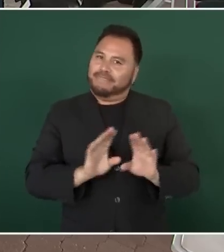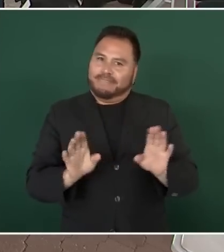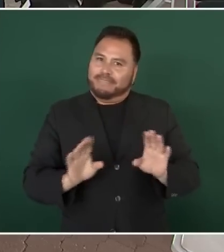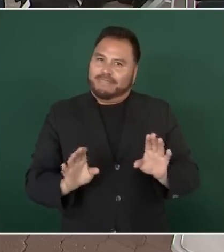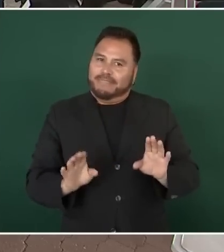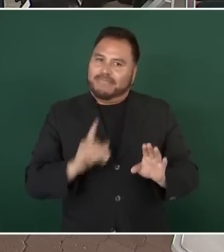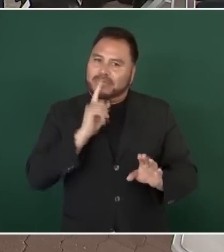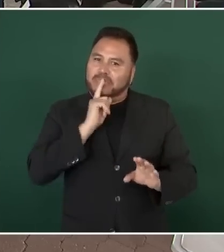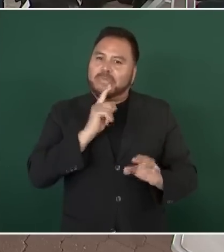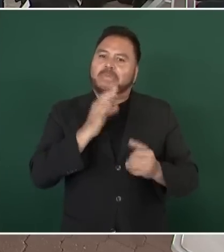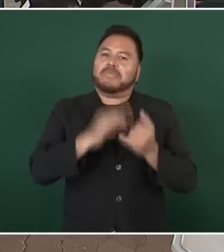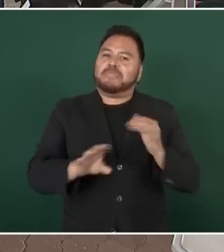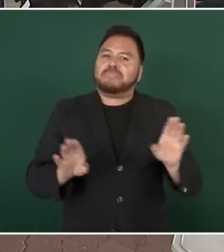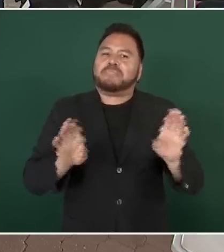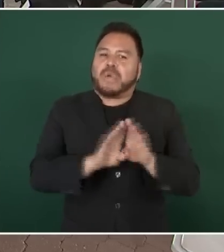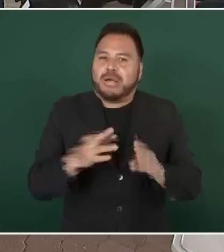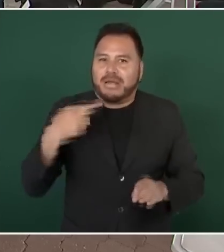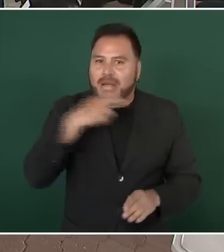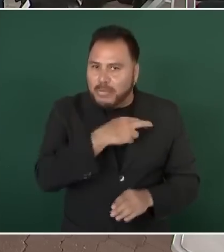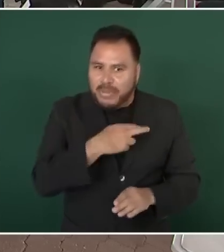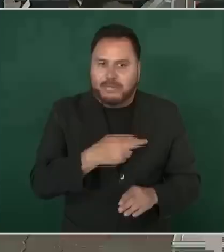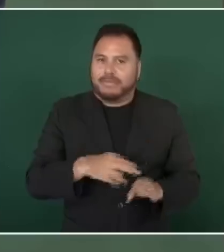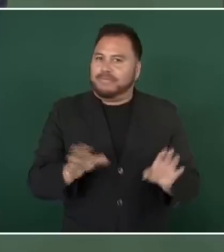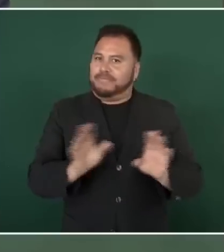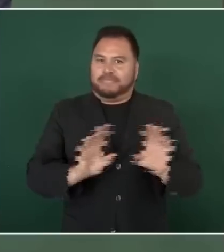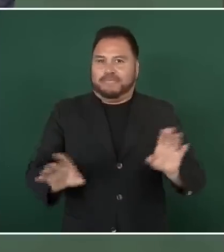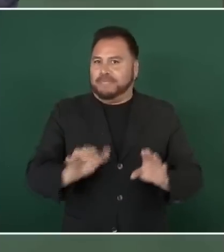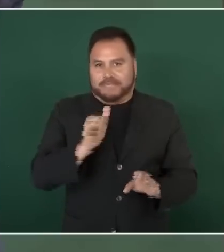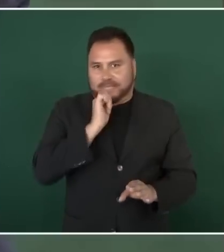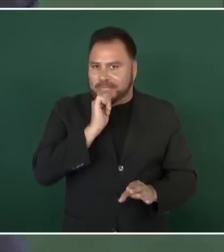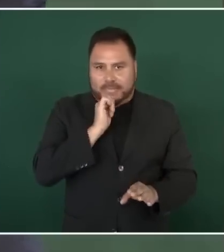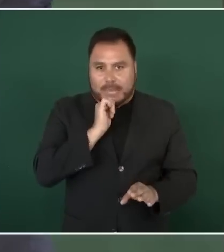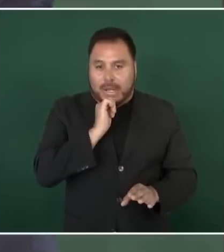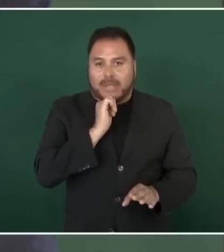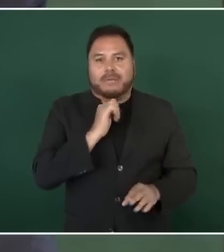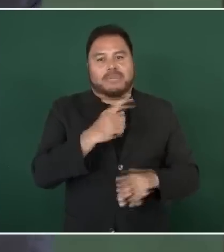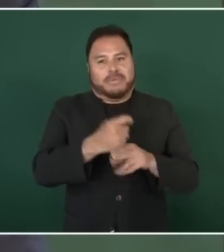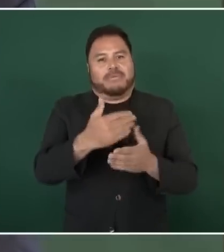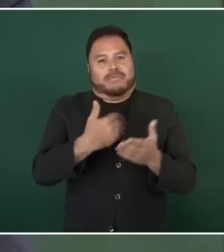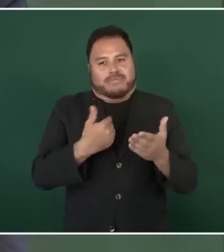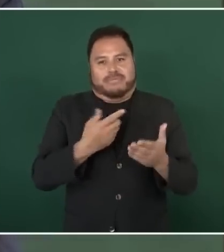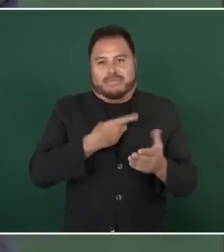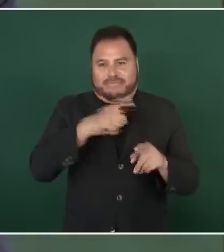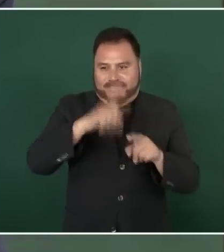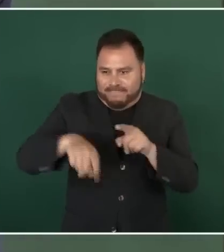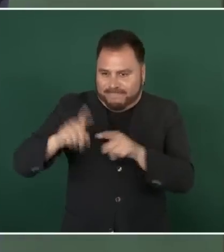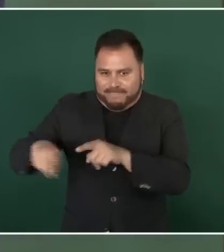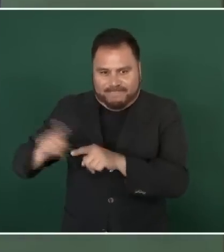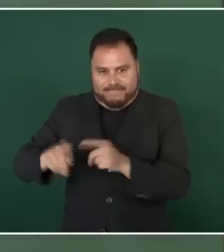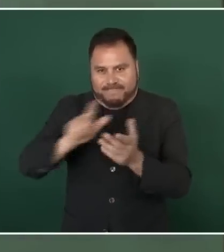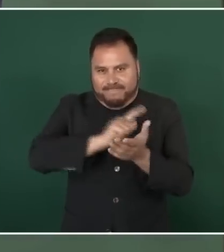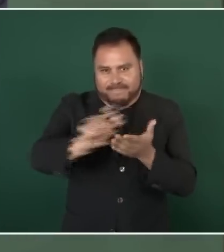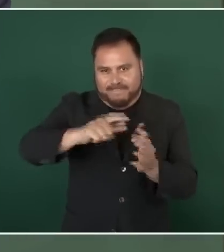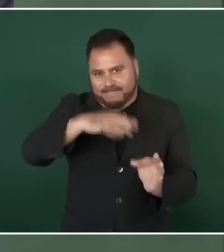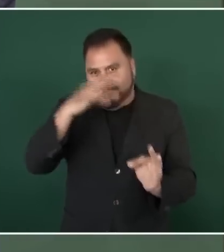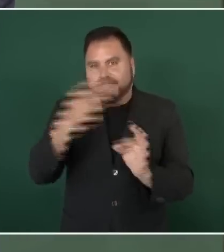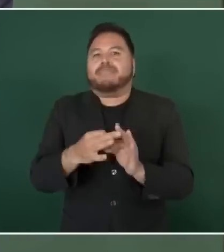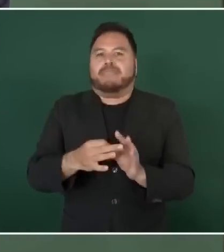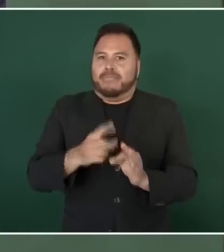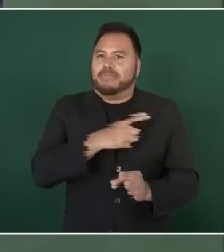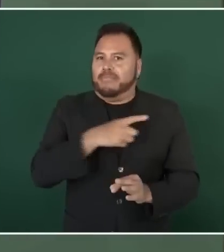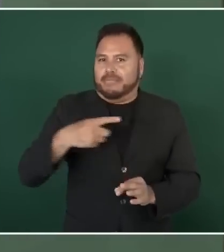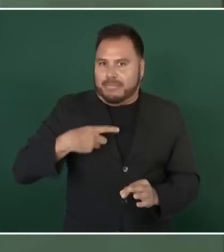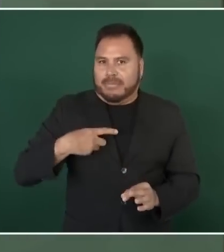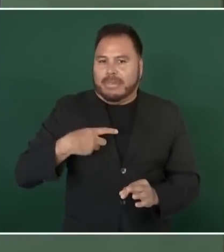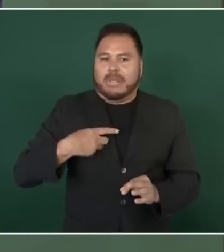cerrara precipitadamente la herida sin haberla desinfectado y sin haber arrancado